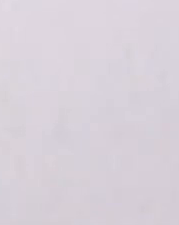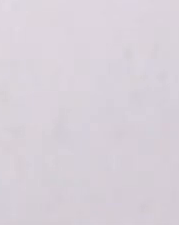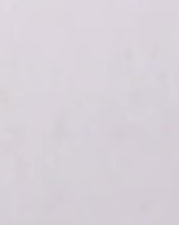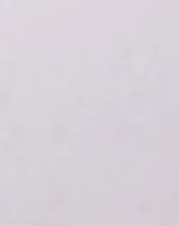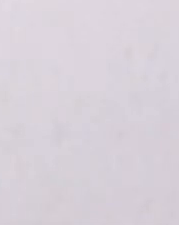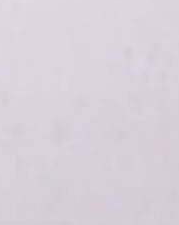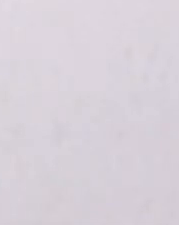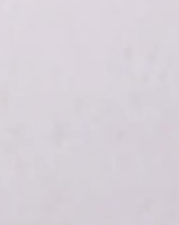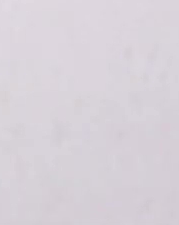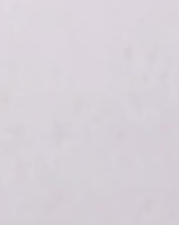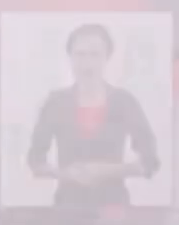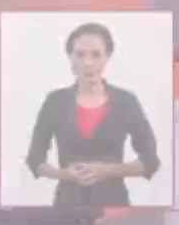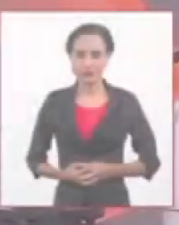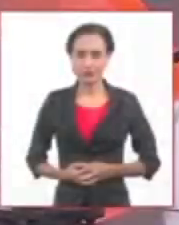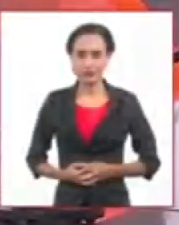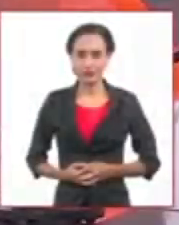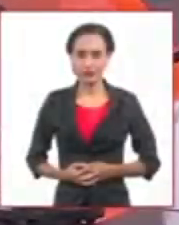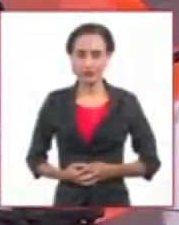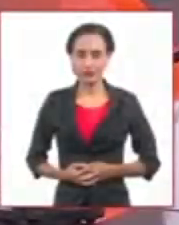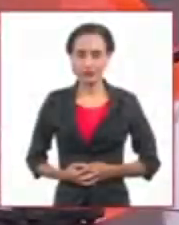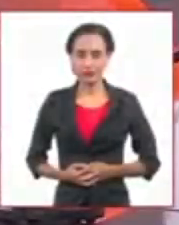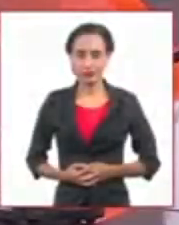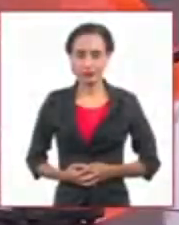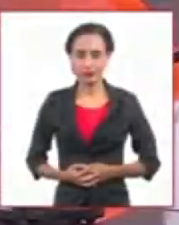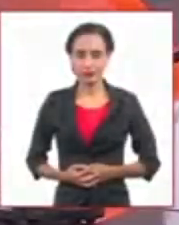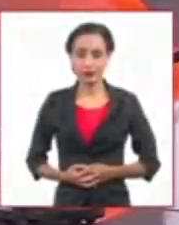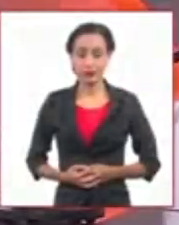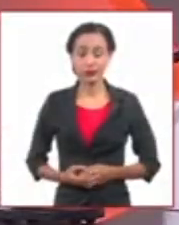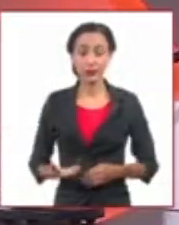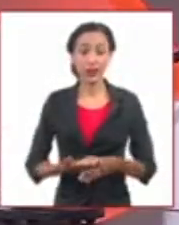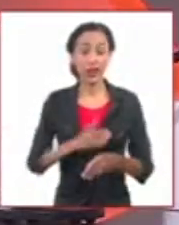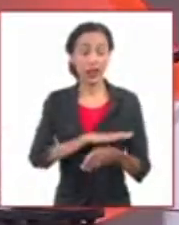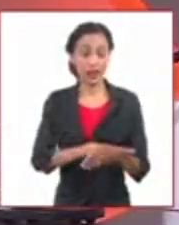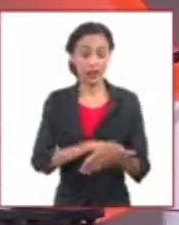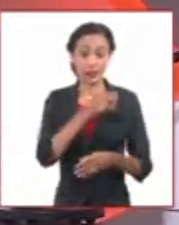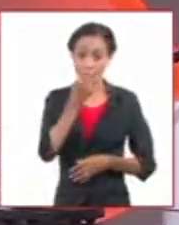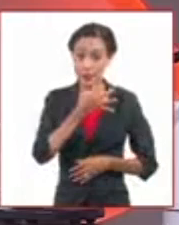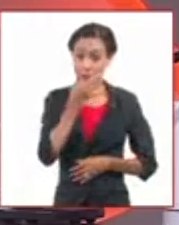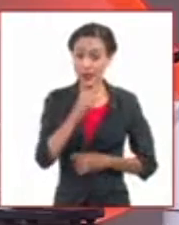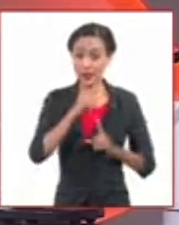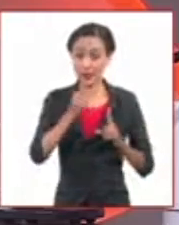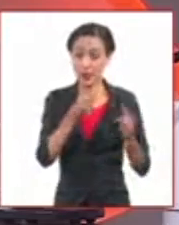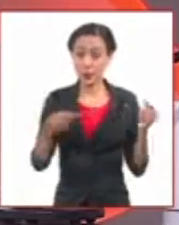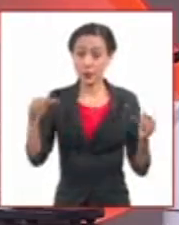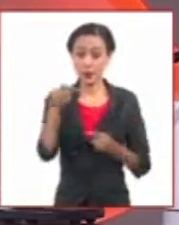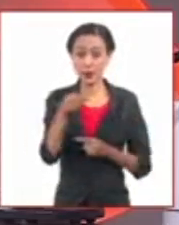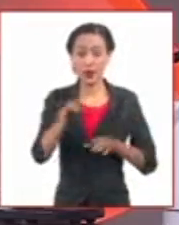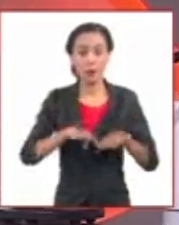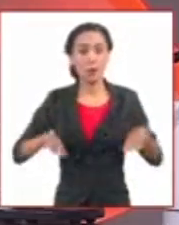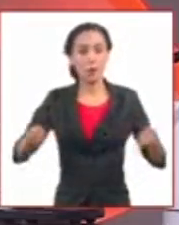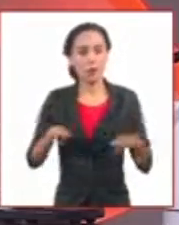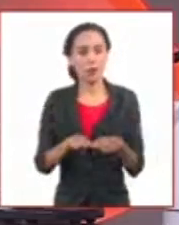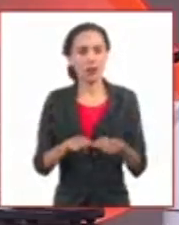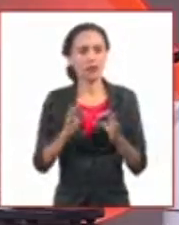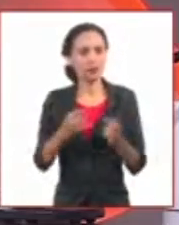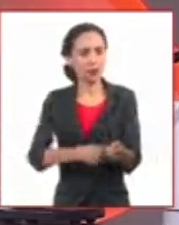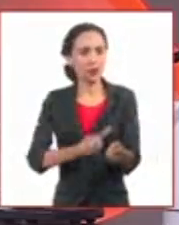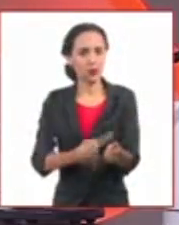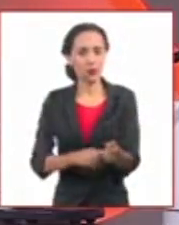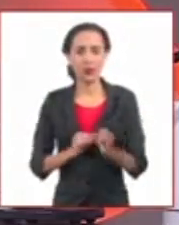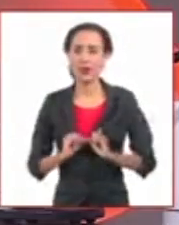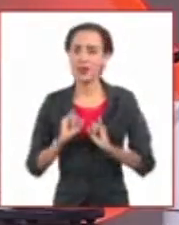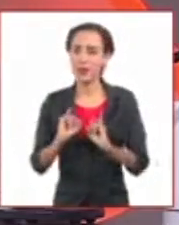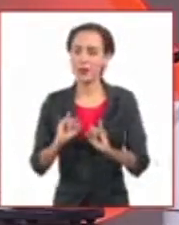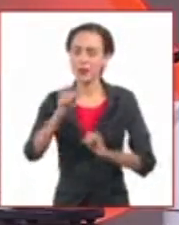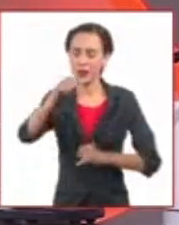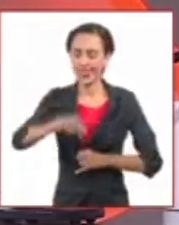no antes de entrar en el análisis del tema principal de nuestra mesa redonda vamos como es habitual a nuestra sección la noticia del